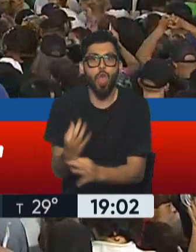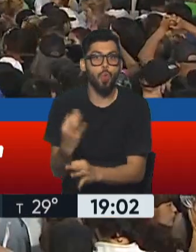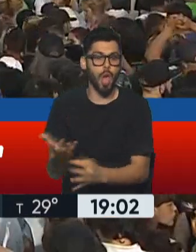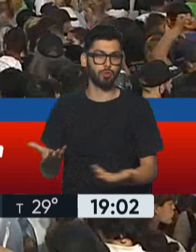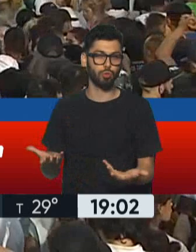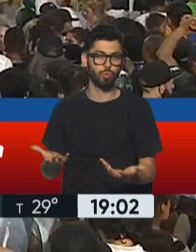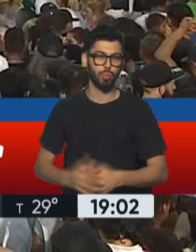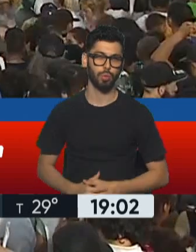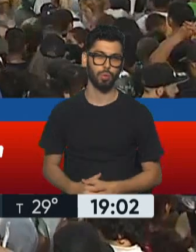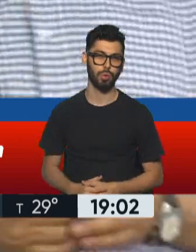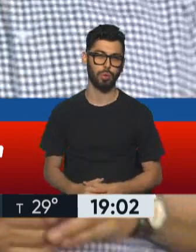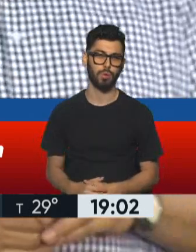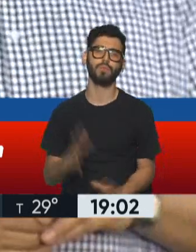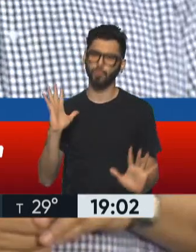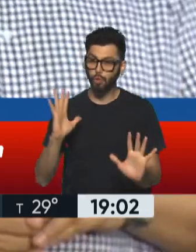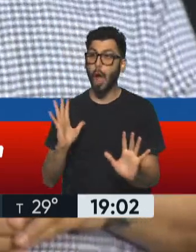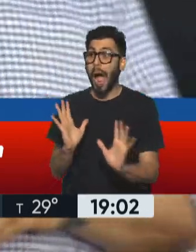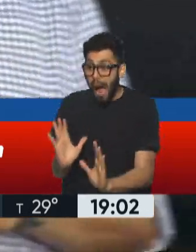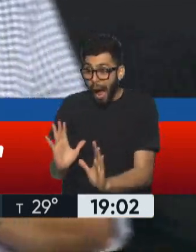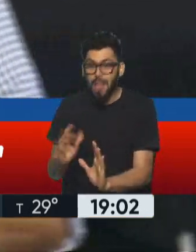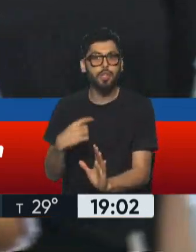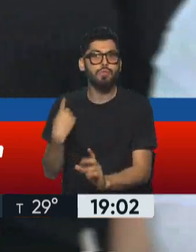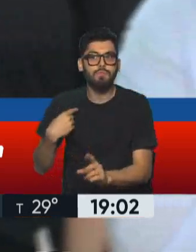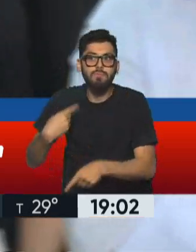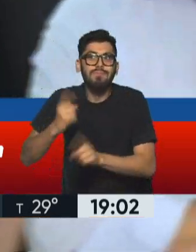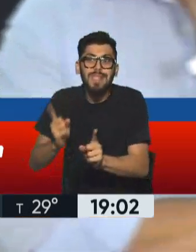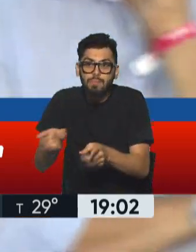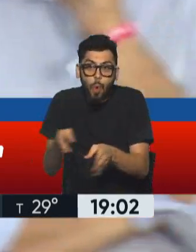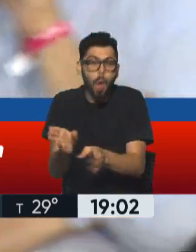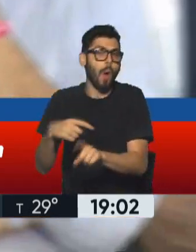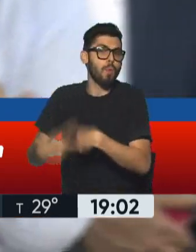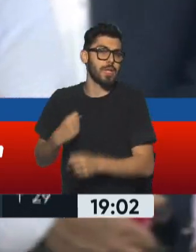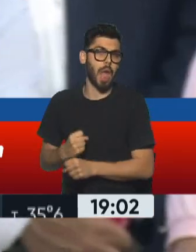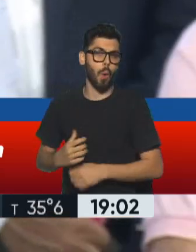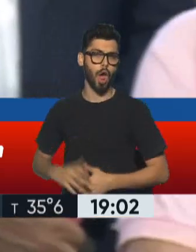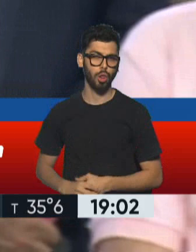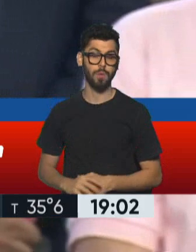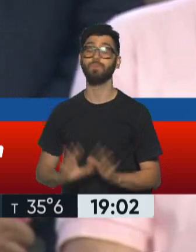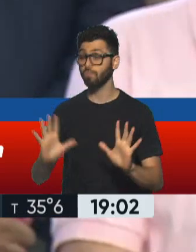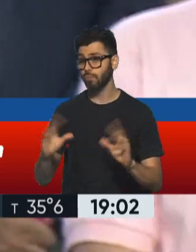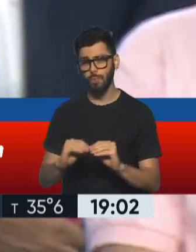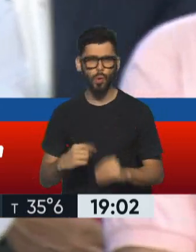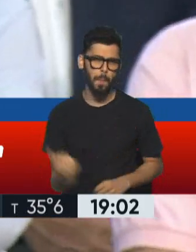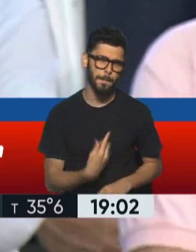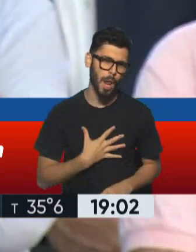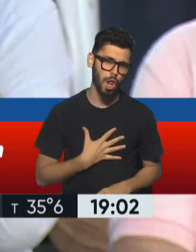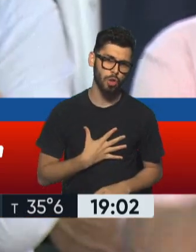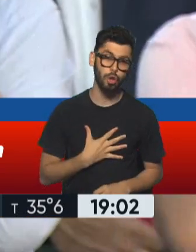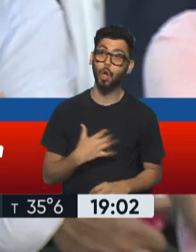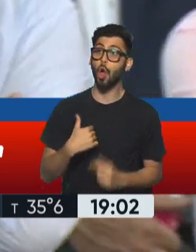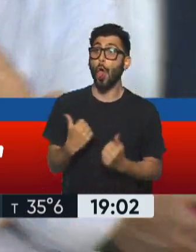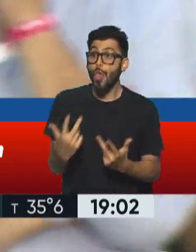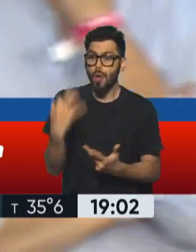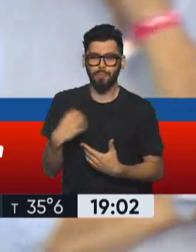Nosotros vamos a seguir trabajando en ese sendero porque nosotros, compañeros, lo que decimos, lo decimos desde el